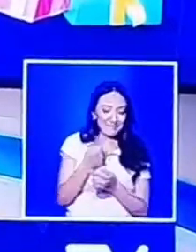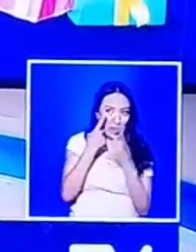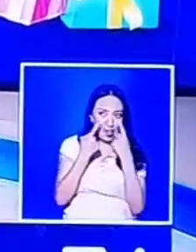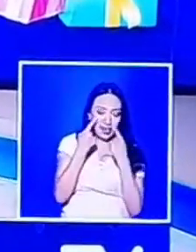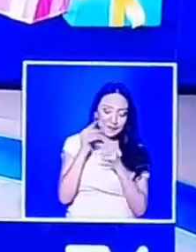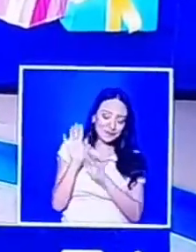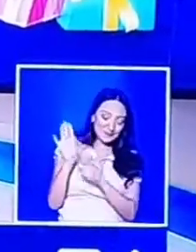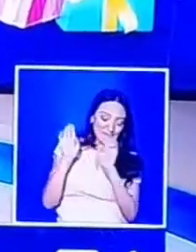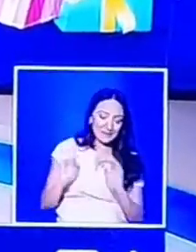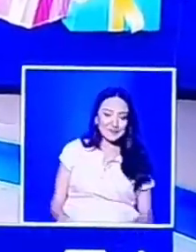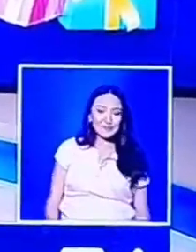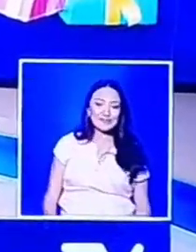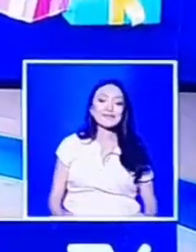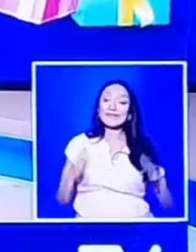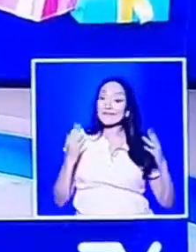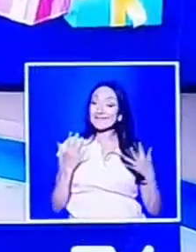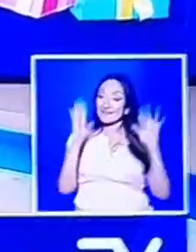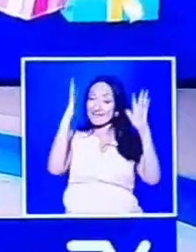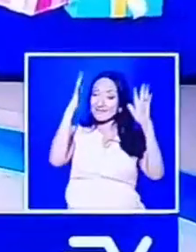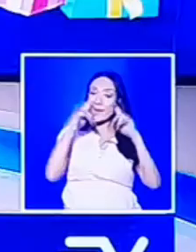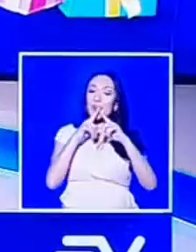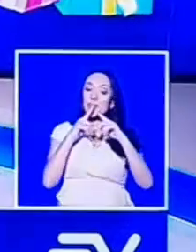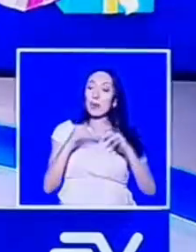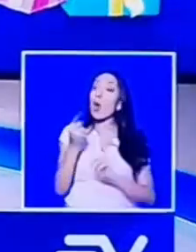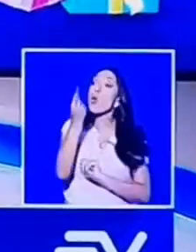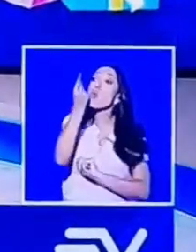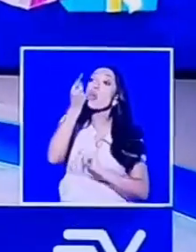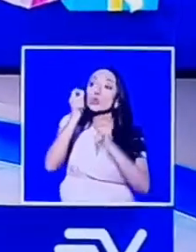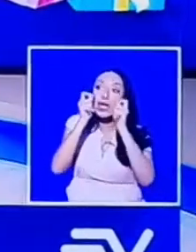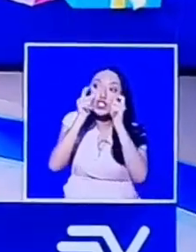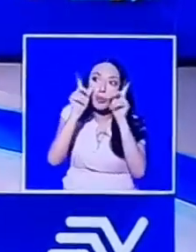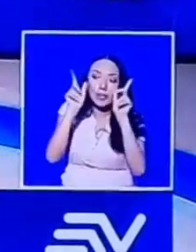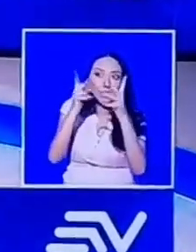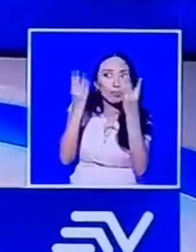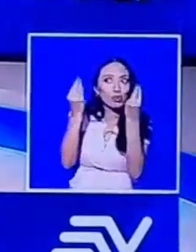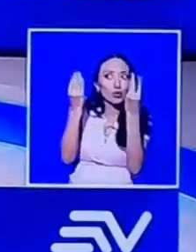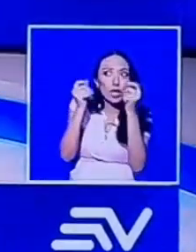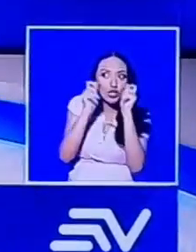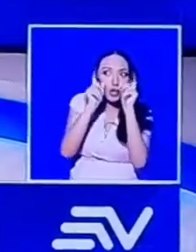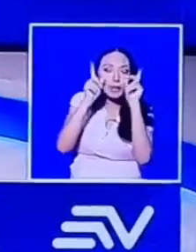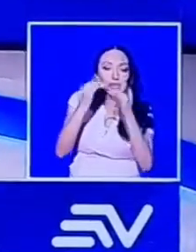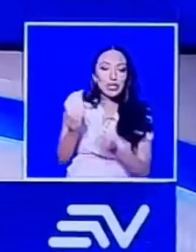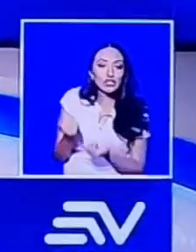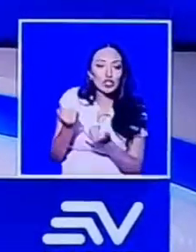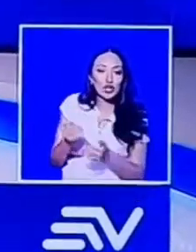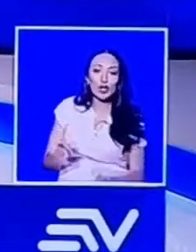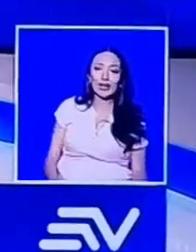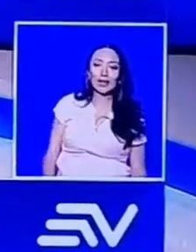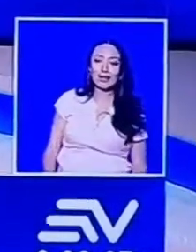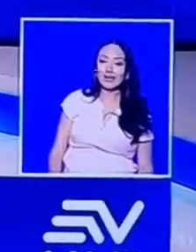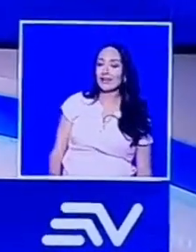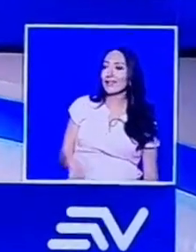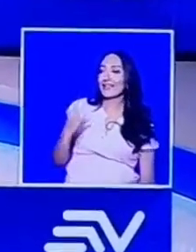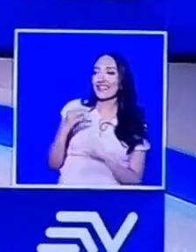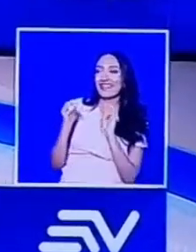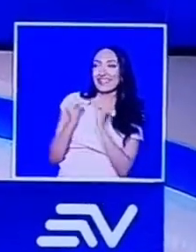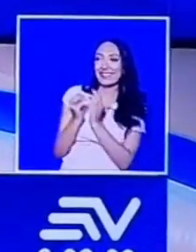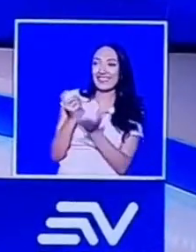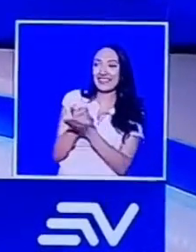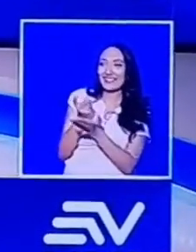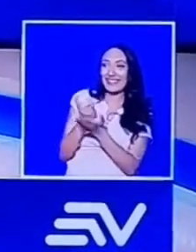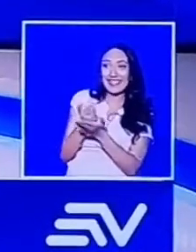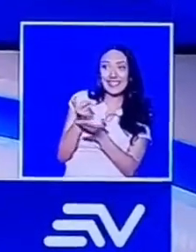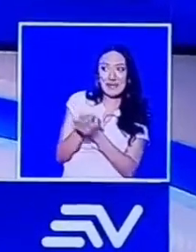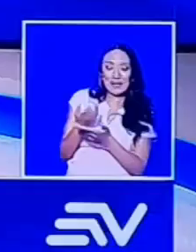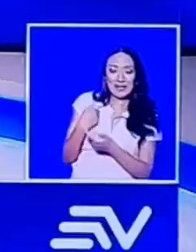Pero bueno, te viene el cumpleañero. Esta es una de las cuatro sorpresas que tenemos por aquí para ti. Vas a tener que ofrecerlo a Yo creo que vamos a